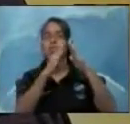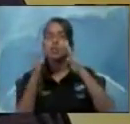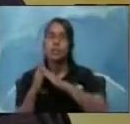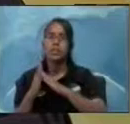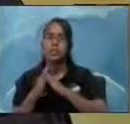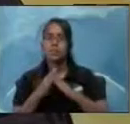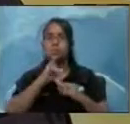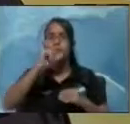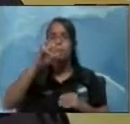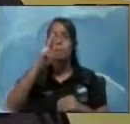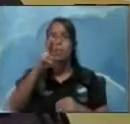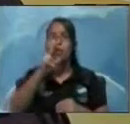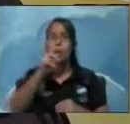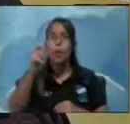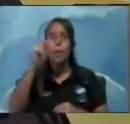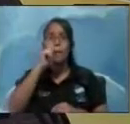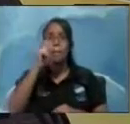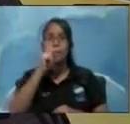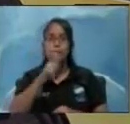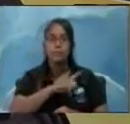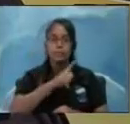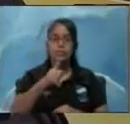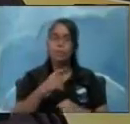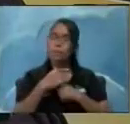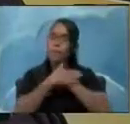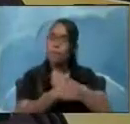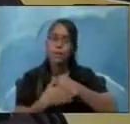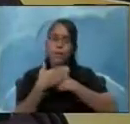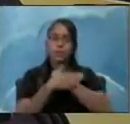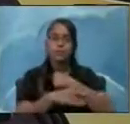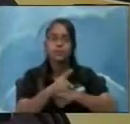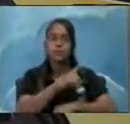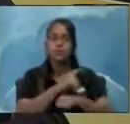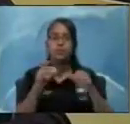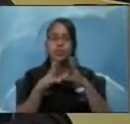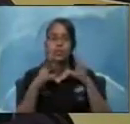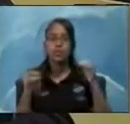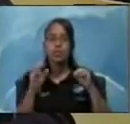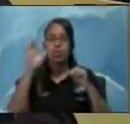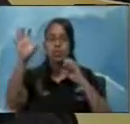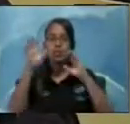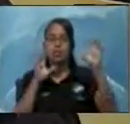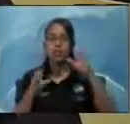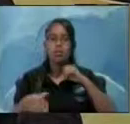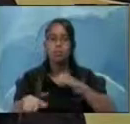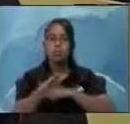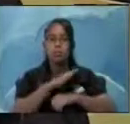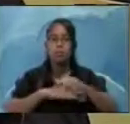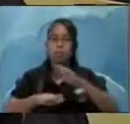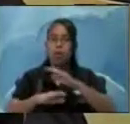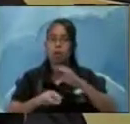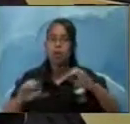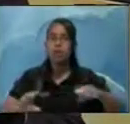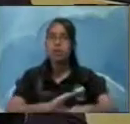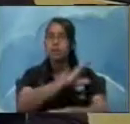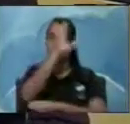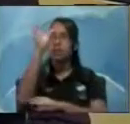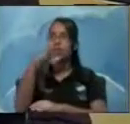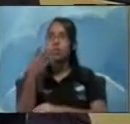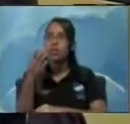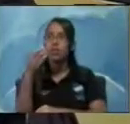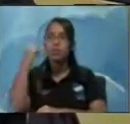judíos varones piadosos de todas las naciones Bajo el cielo qué pienso yo